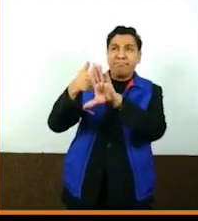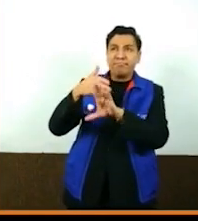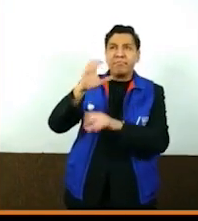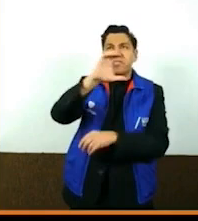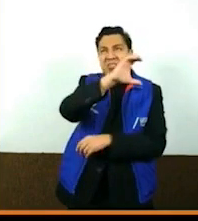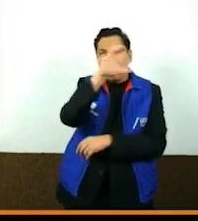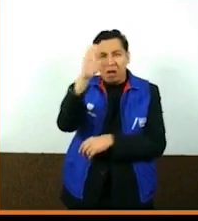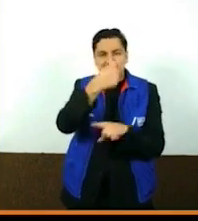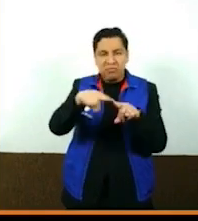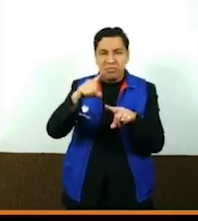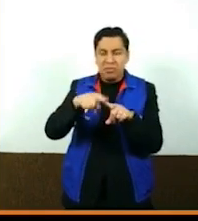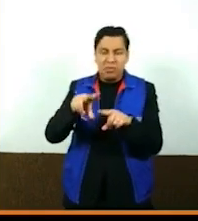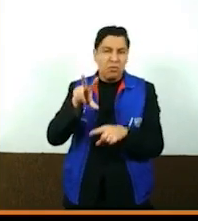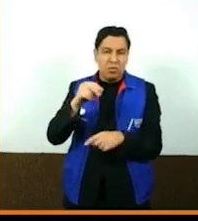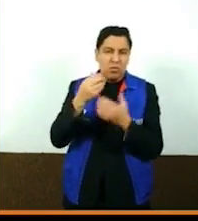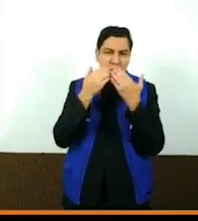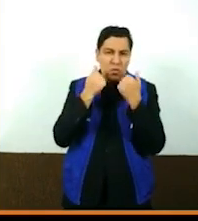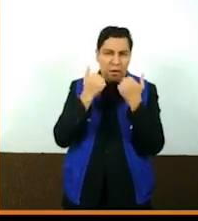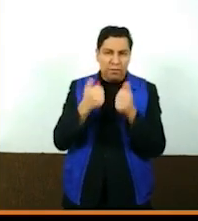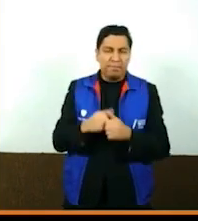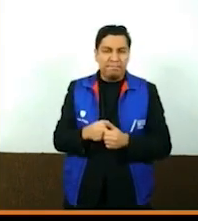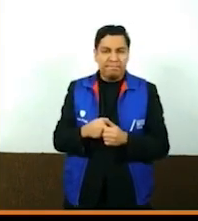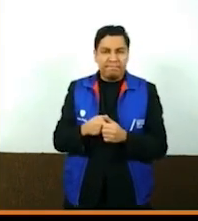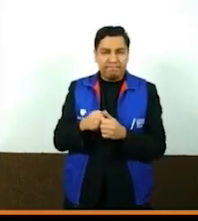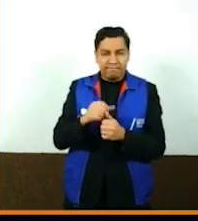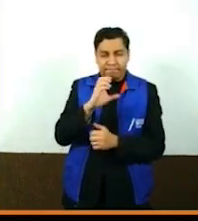la descarbonización de nuestras operaciones.